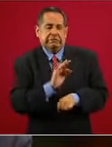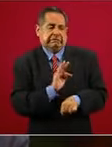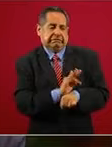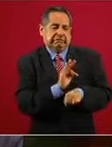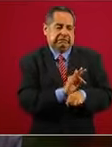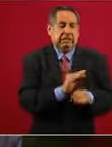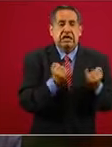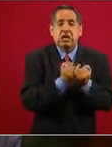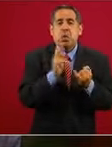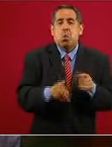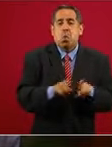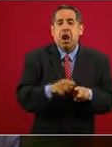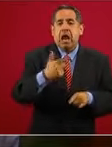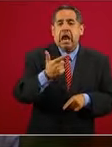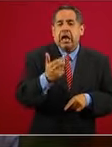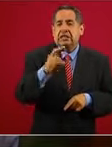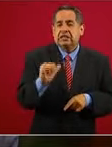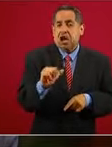como García Luna.